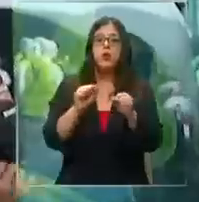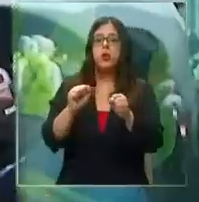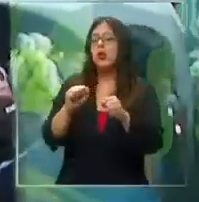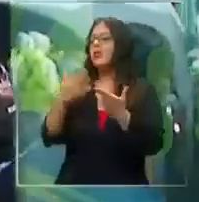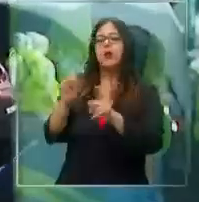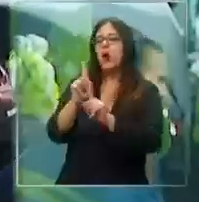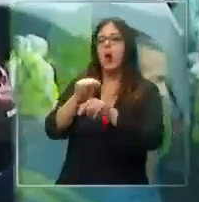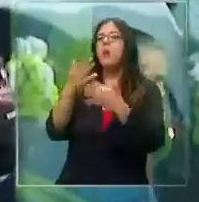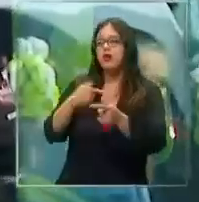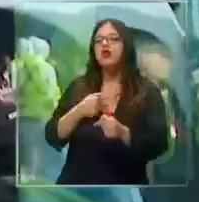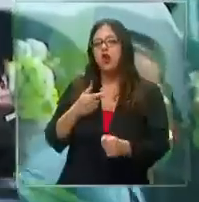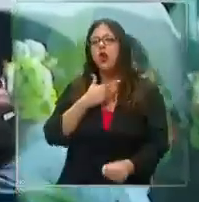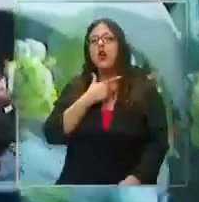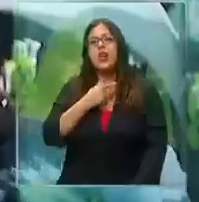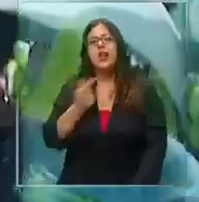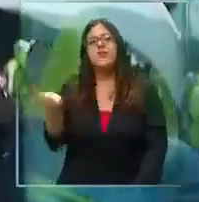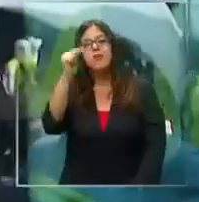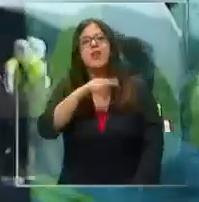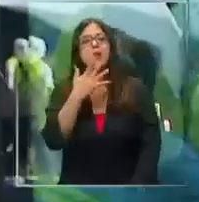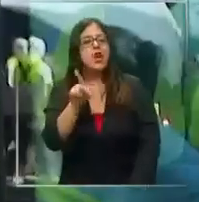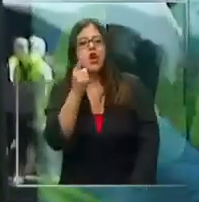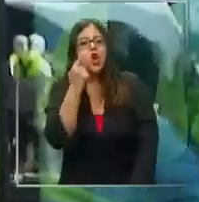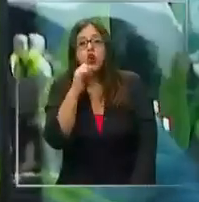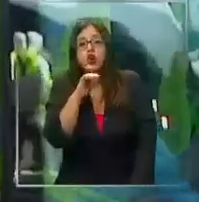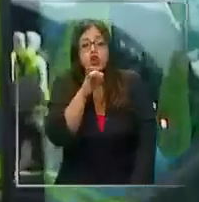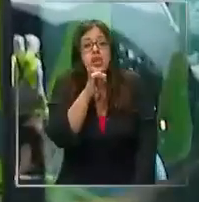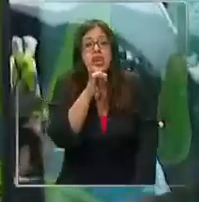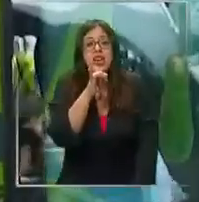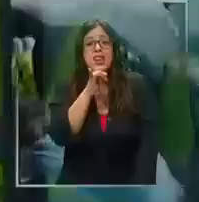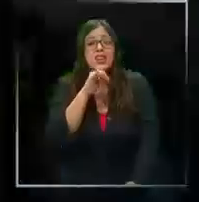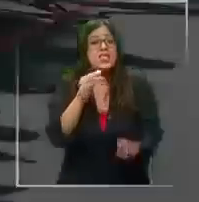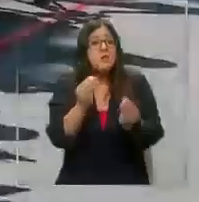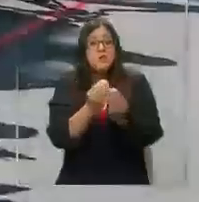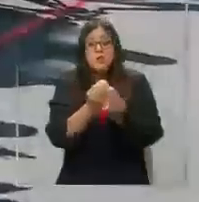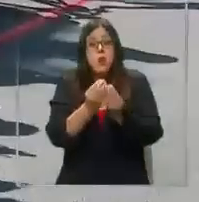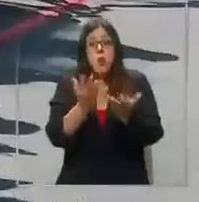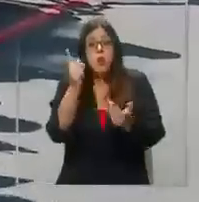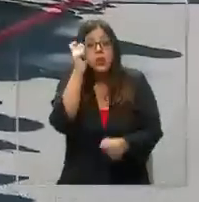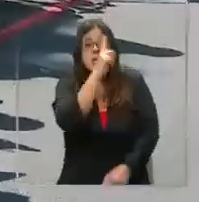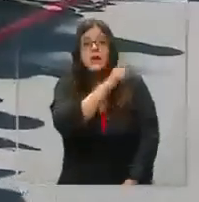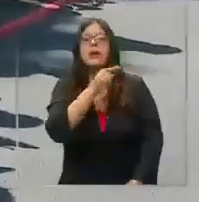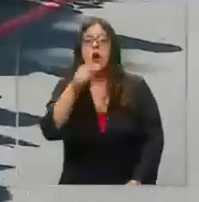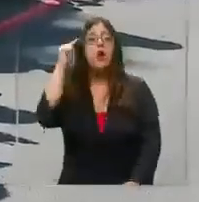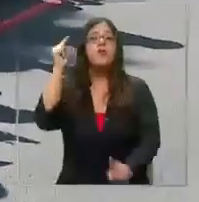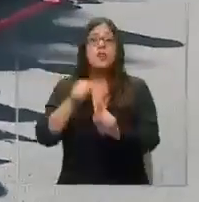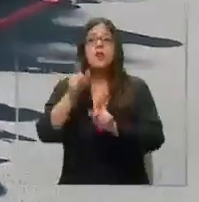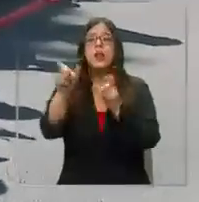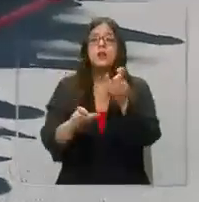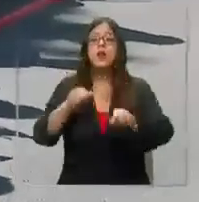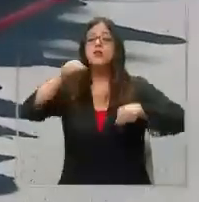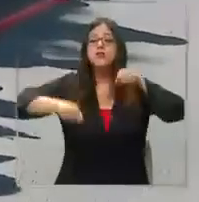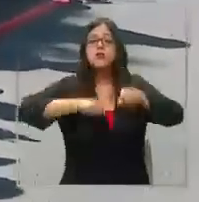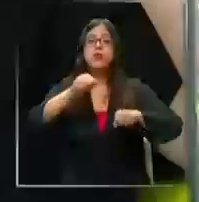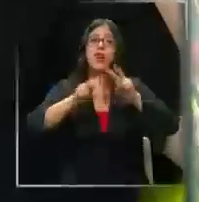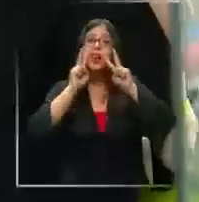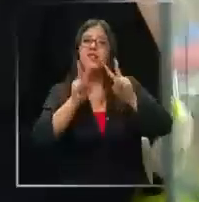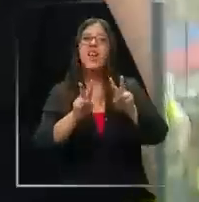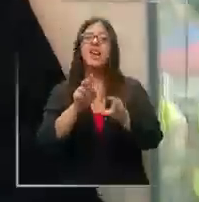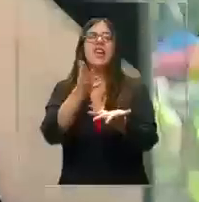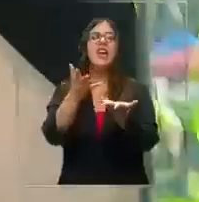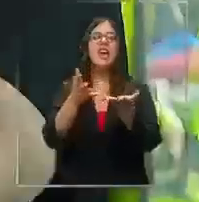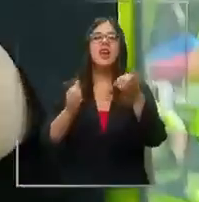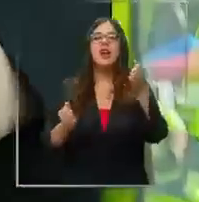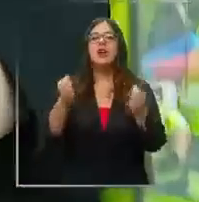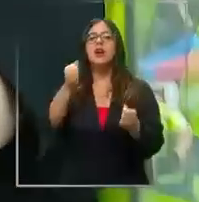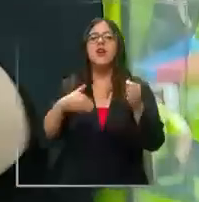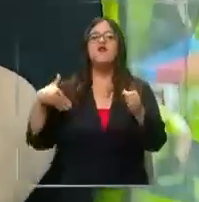eso, porque no conocía los puntos ciegos y no sabía que era tanto, la verdad. El objetivo era que los pedaleros se percaten de los puntos ciegos que tienen